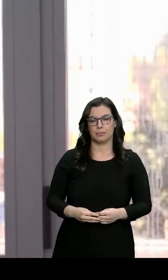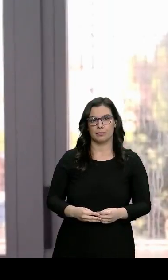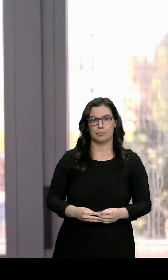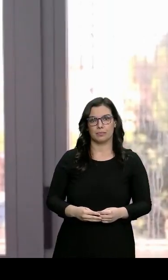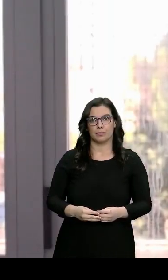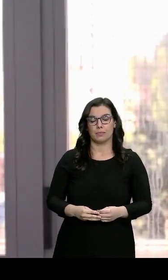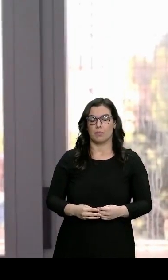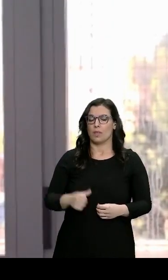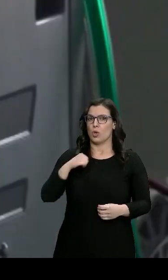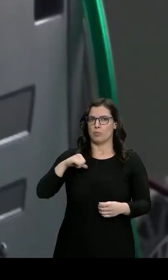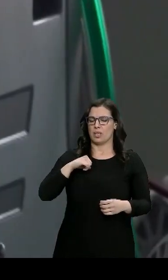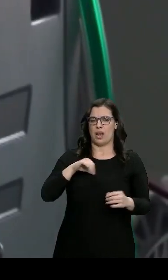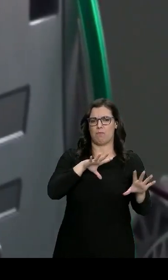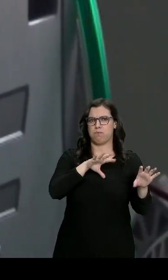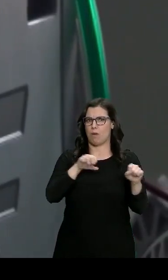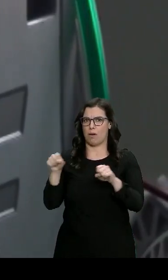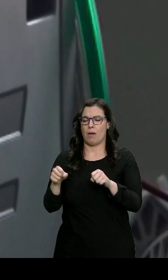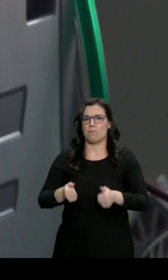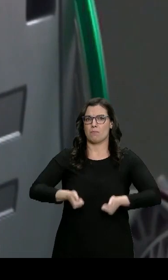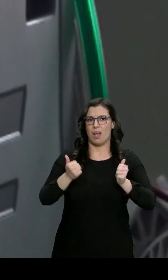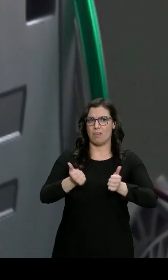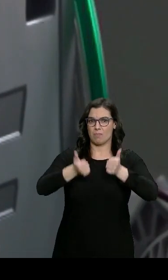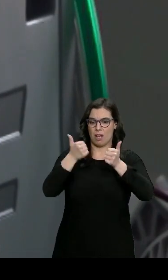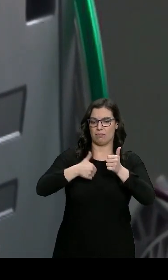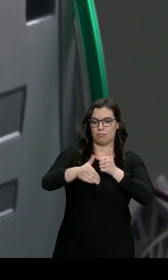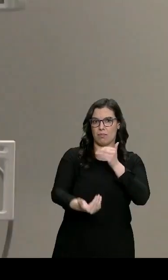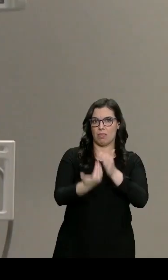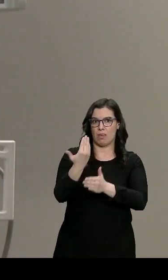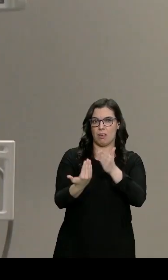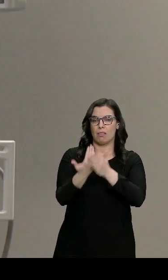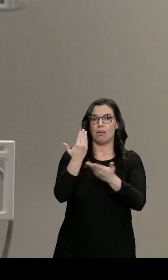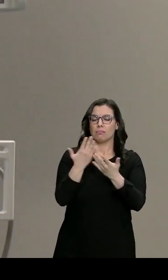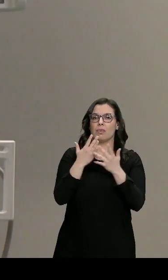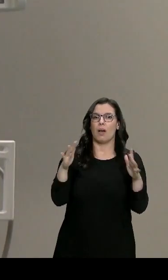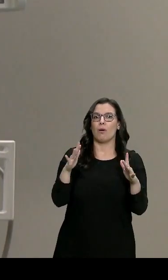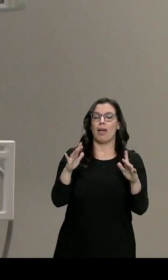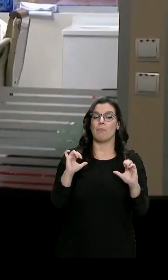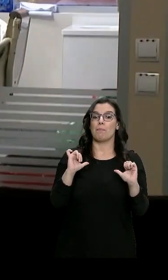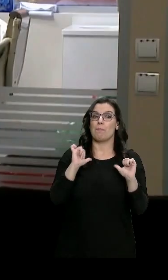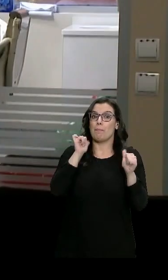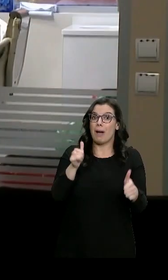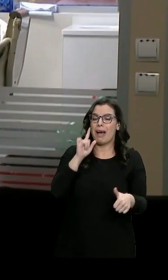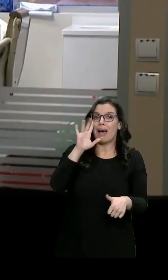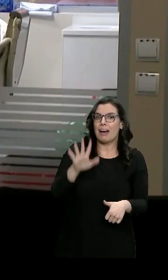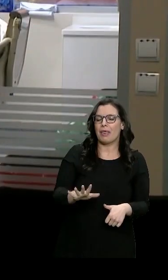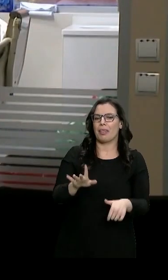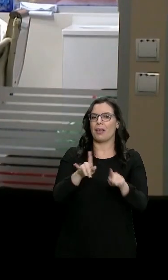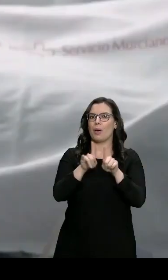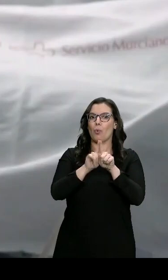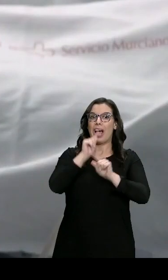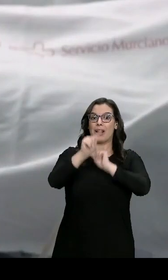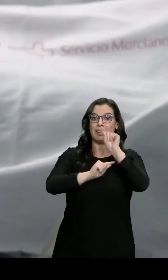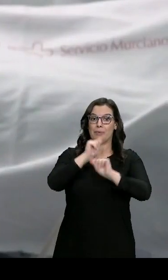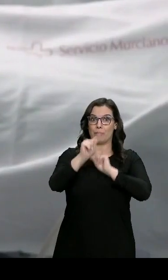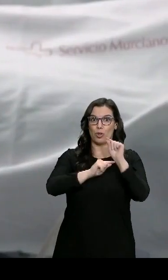La presión en los hospitales seguirá incrementándose en los próximos días, aunque sí se empieza a detectar un crecimiento de los contagios